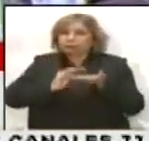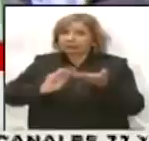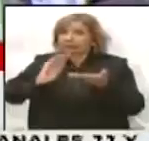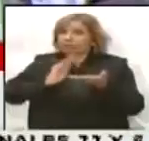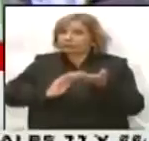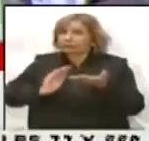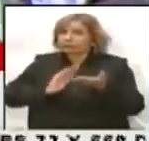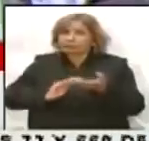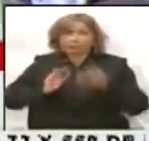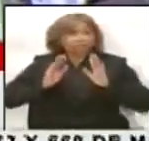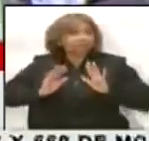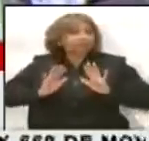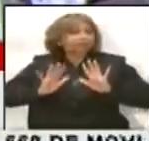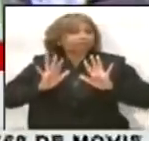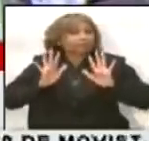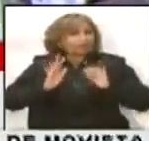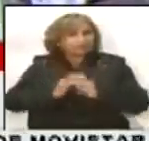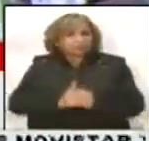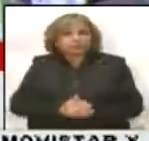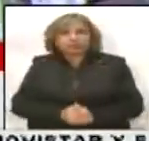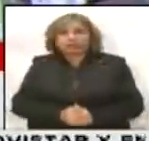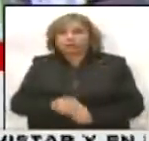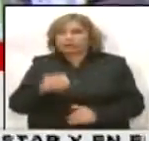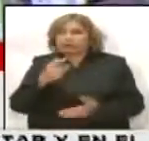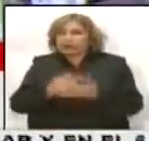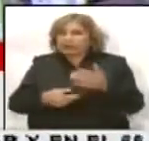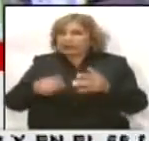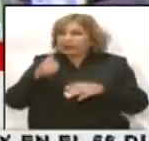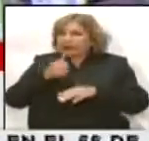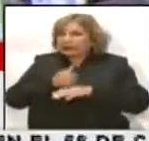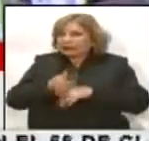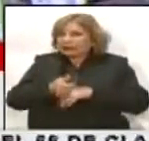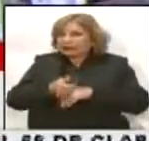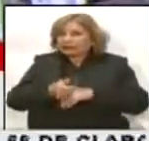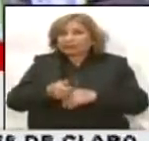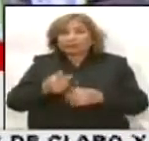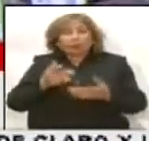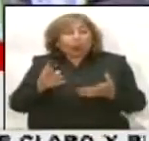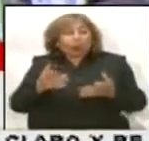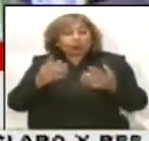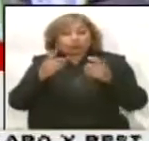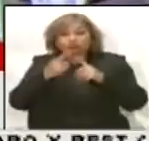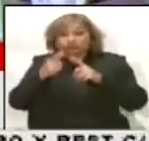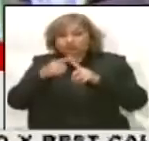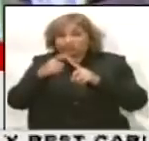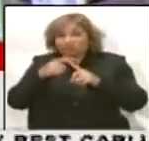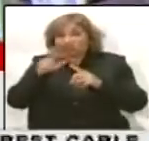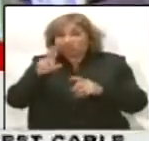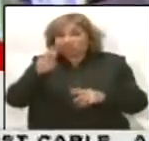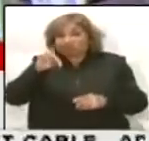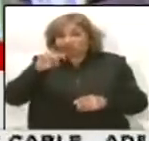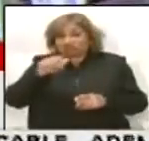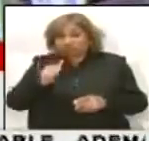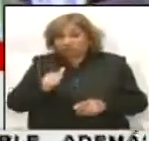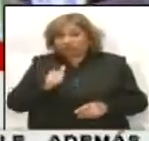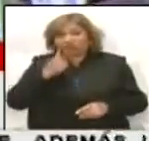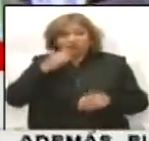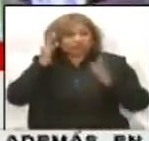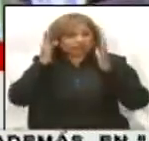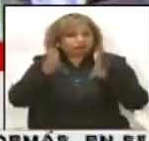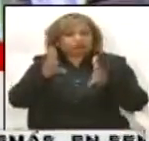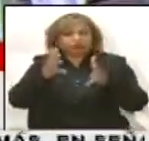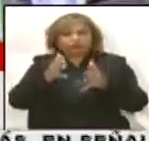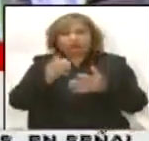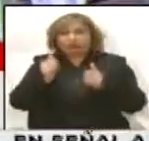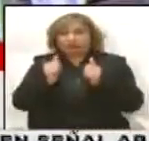o enaltecimiento del delito se hace en relación al terrorismo o de cualquiera de sus tipos o de la persona que haya sido condenada por